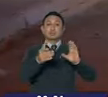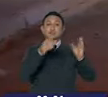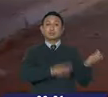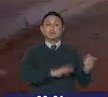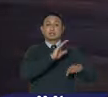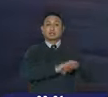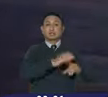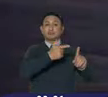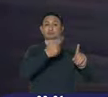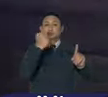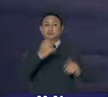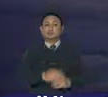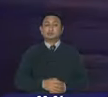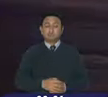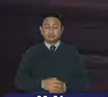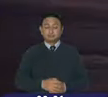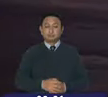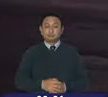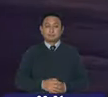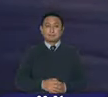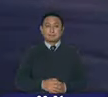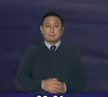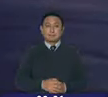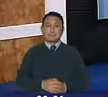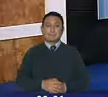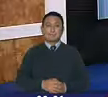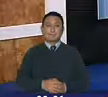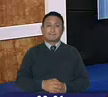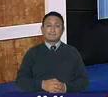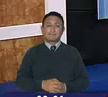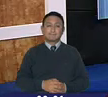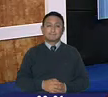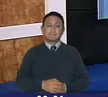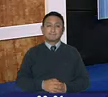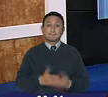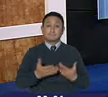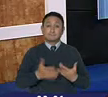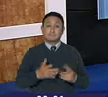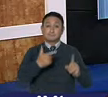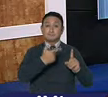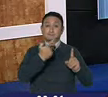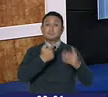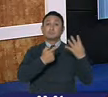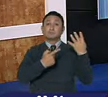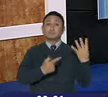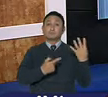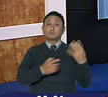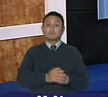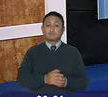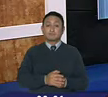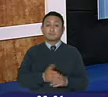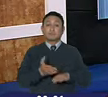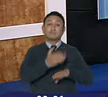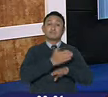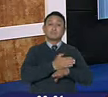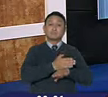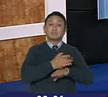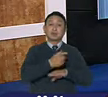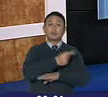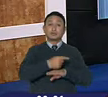2023, informó Iván Casamen. Tras el asesinato de 4 sujetos el fin de semana en el Guasmo